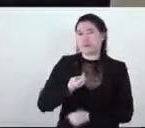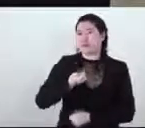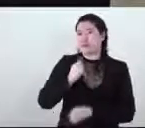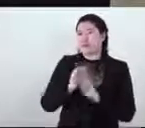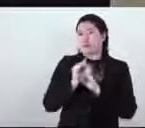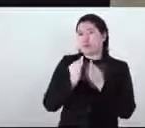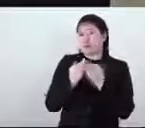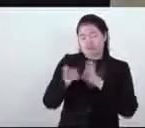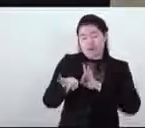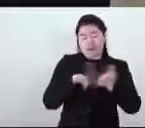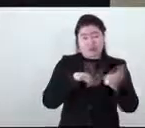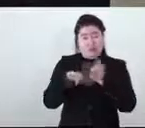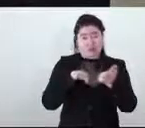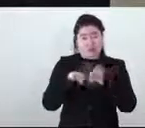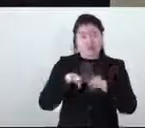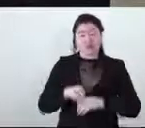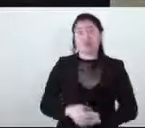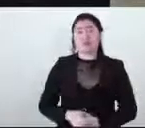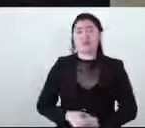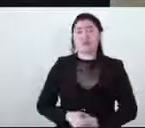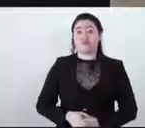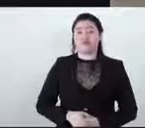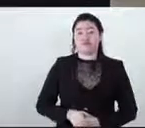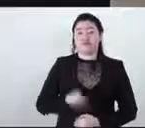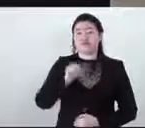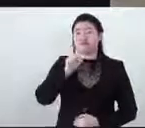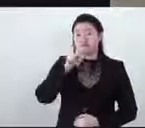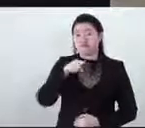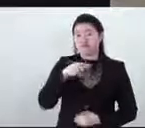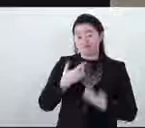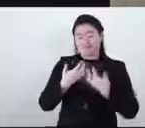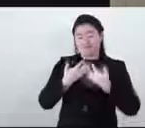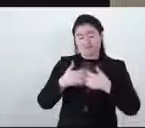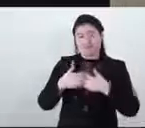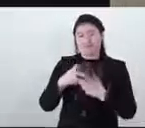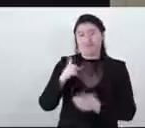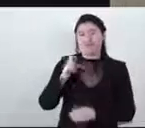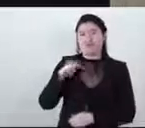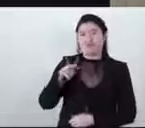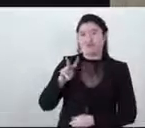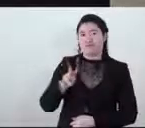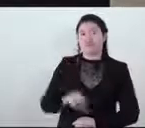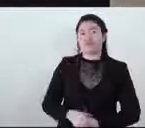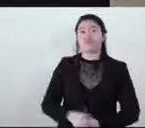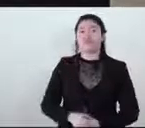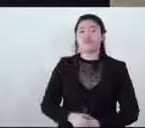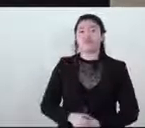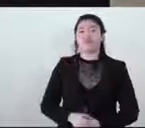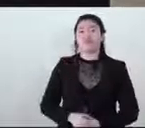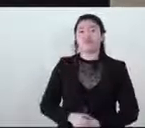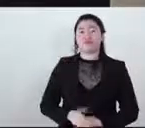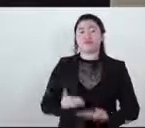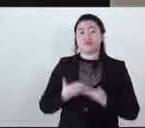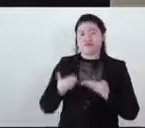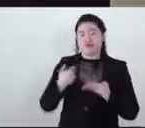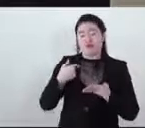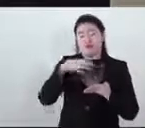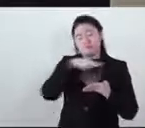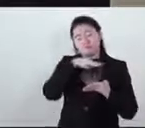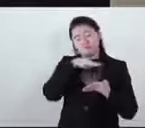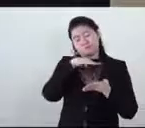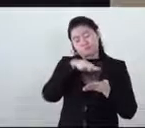del informe de trabajo de esta empresa DNB. Quiero leerles el